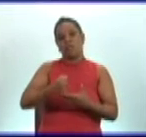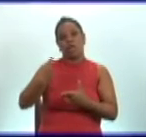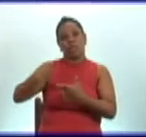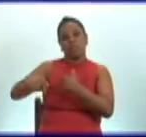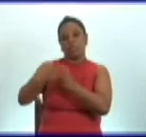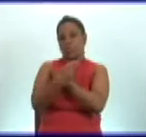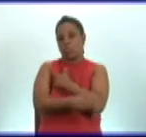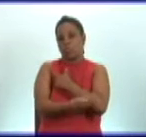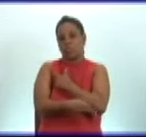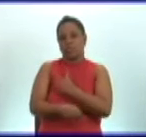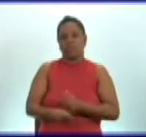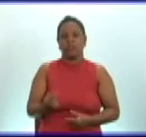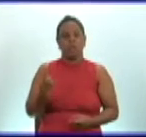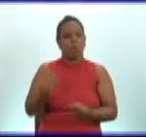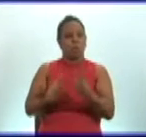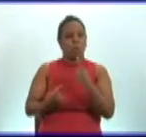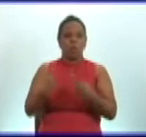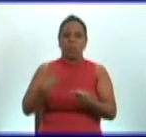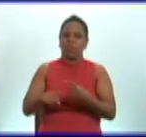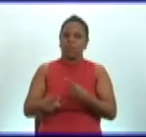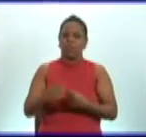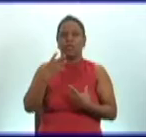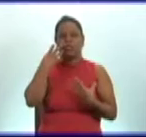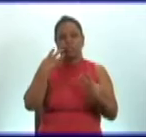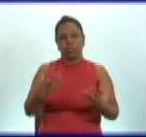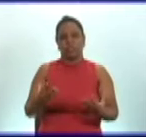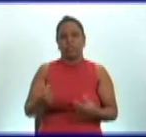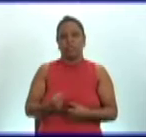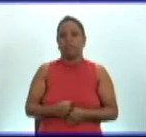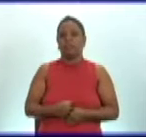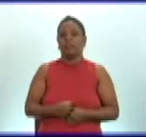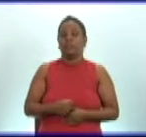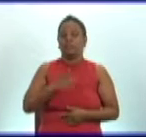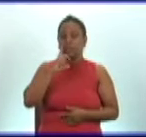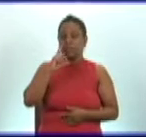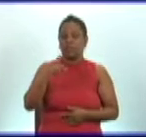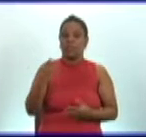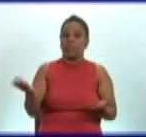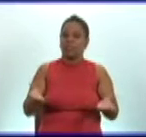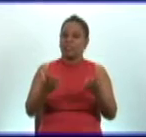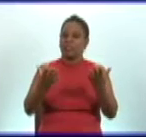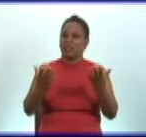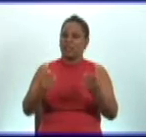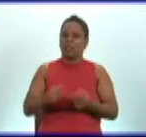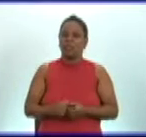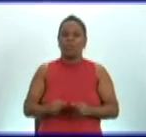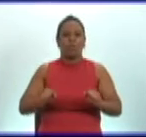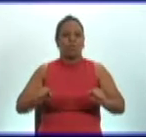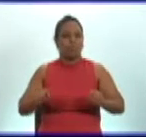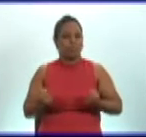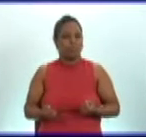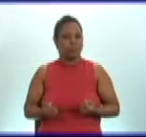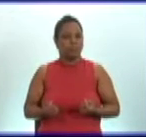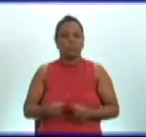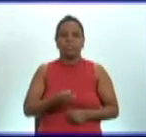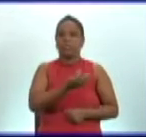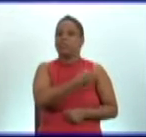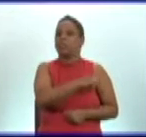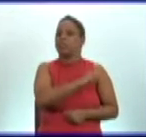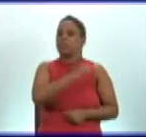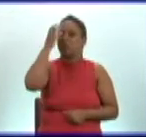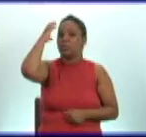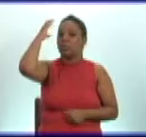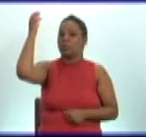Otro elemento importante que va a evidenciar también ese desarrollo, ese ascenso de esa represión colonial va a ser